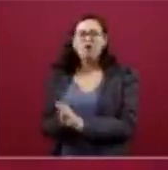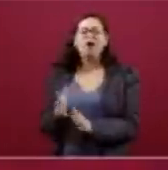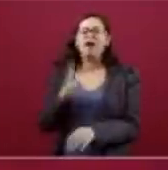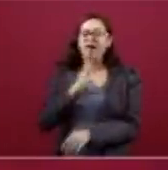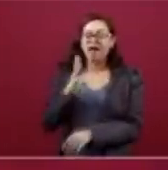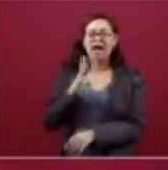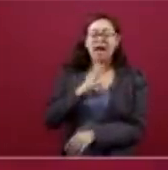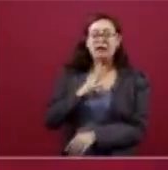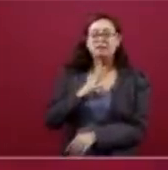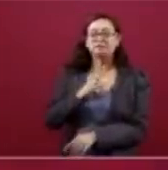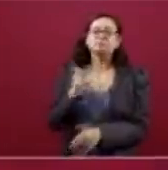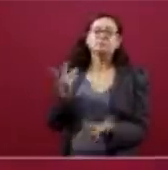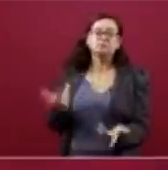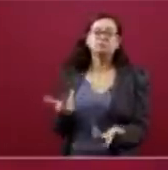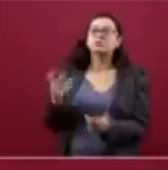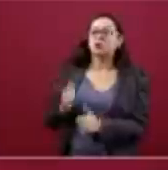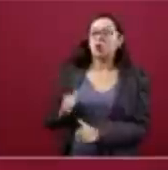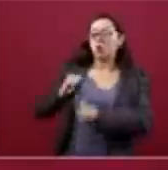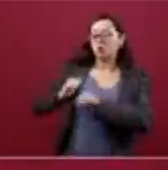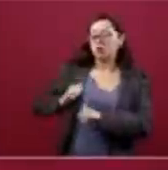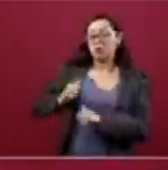arriba dice,